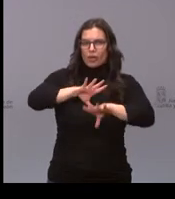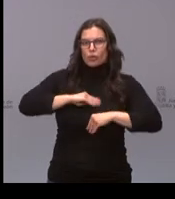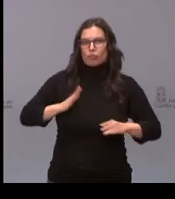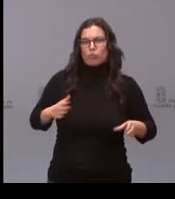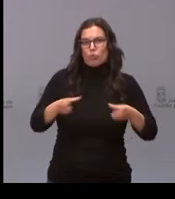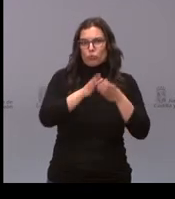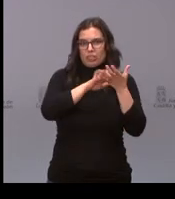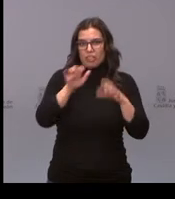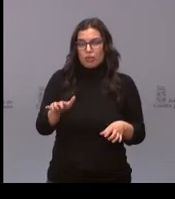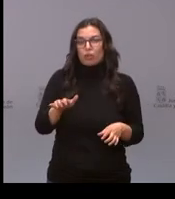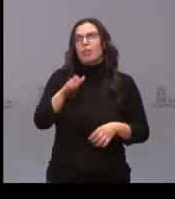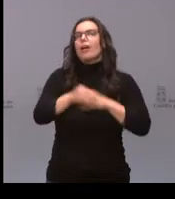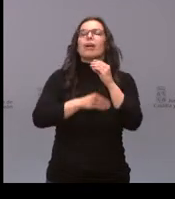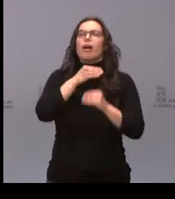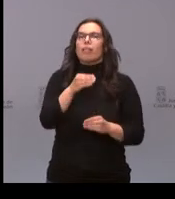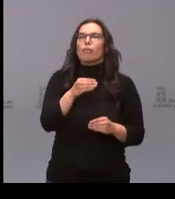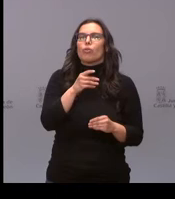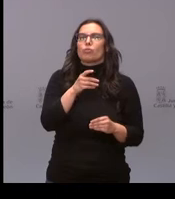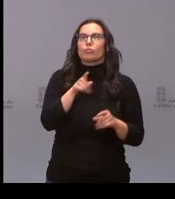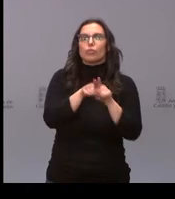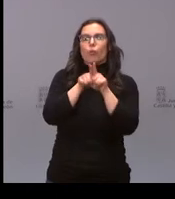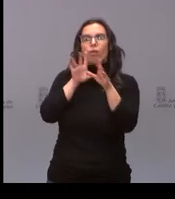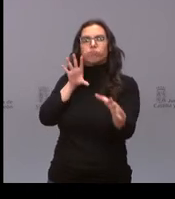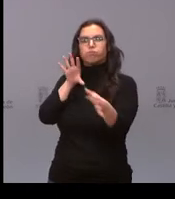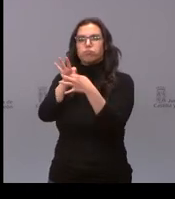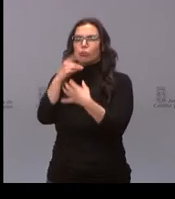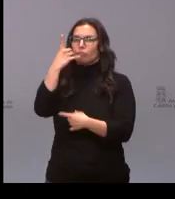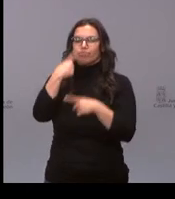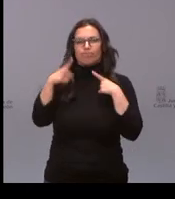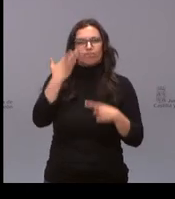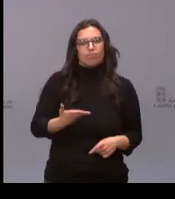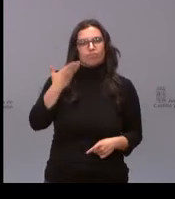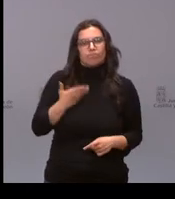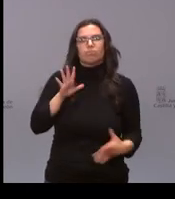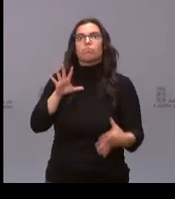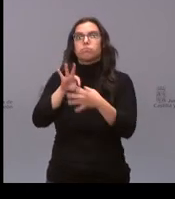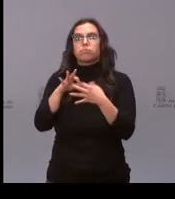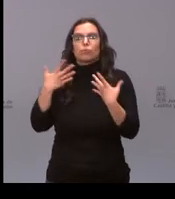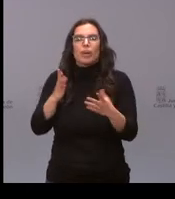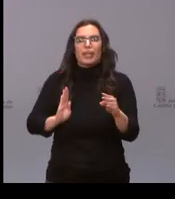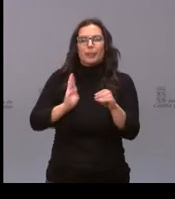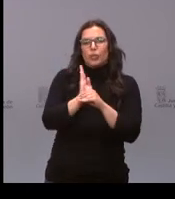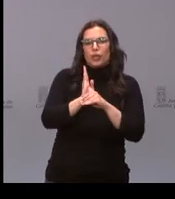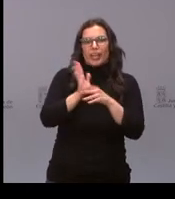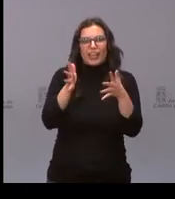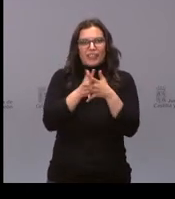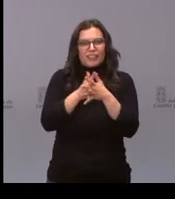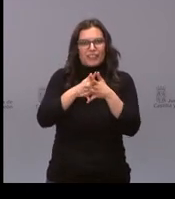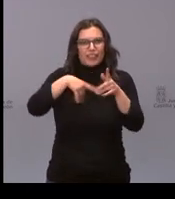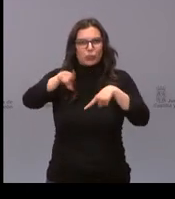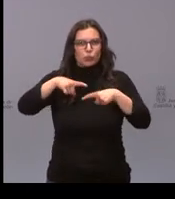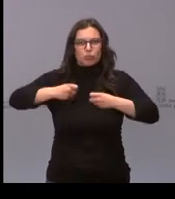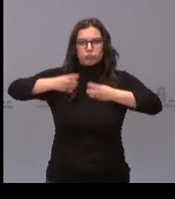y lo hacemos sintonizando con algo muy importante: inversiones, infraestructuras